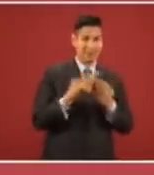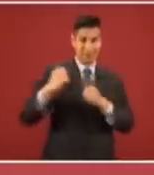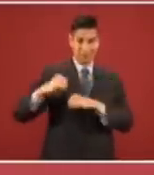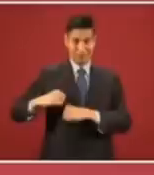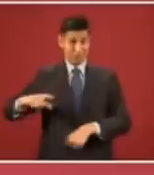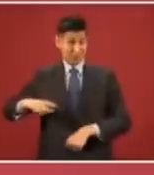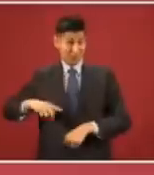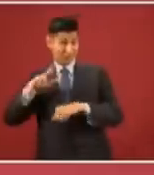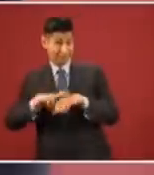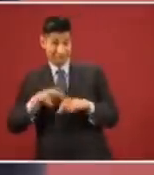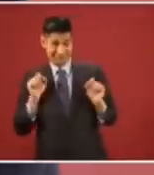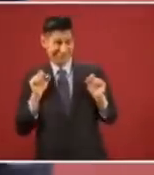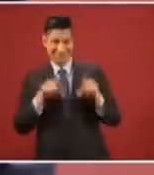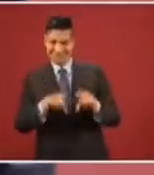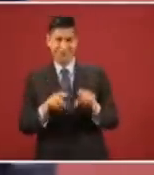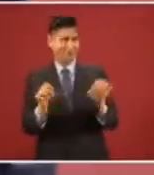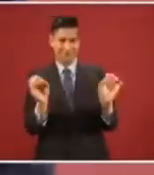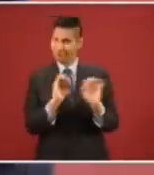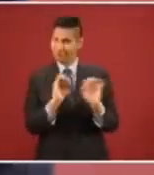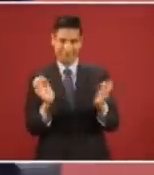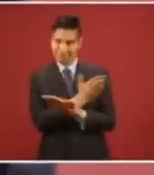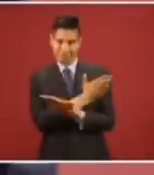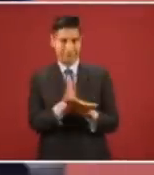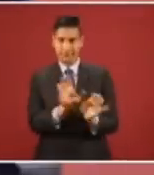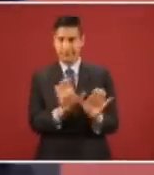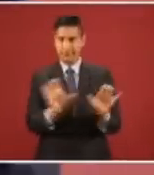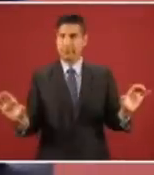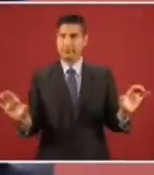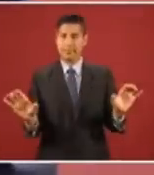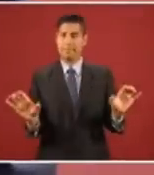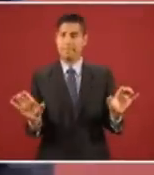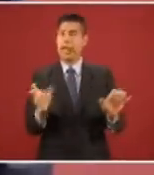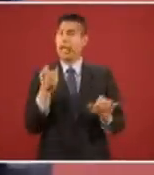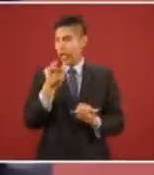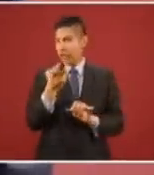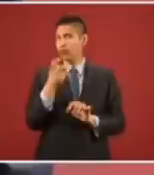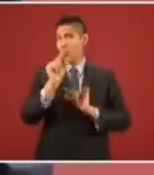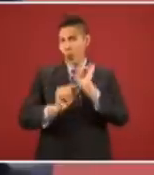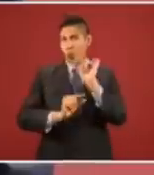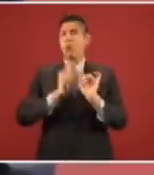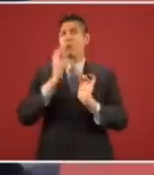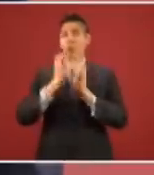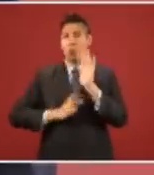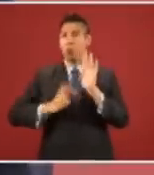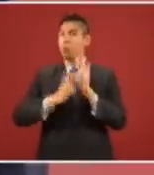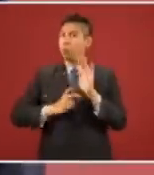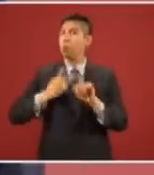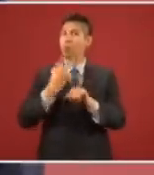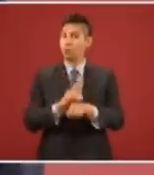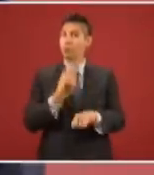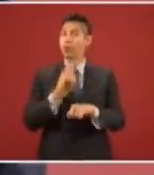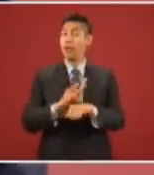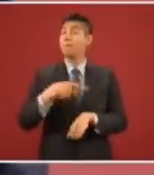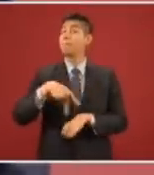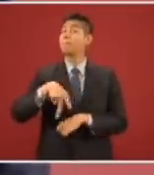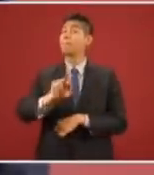Es toda la renovación, los cambios que se están llevando a cabo. Pero